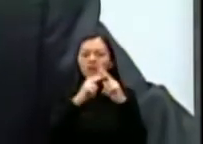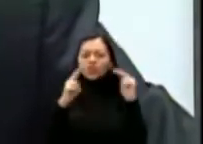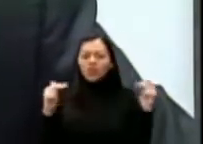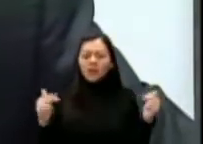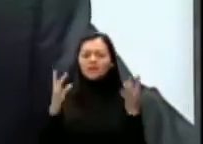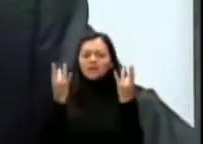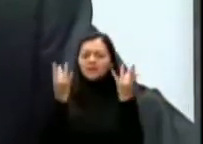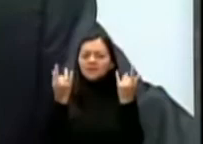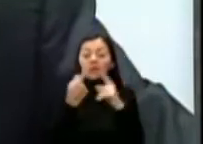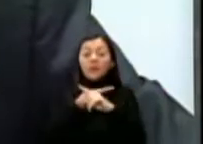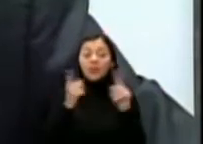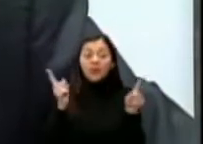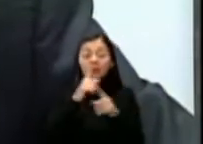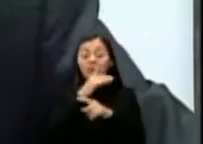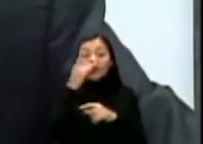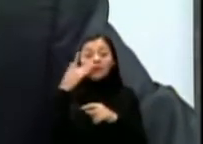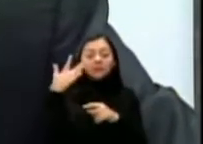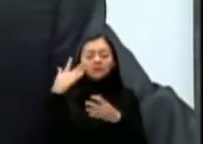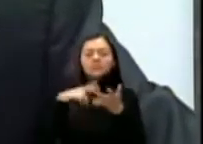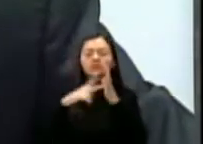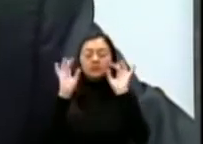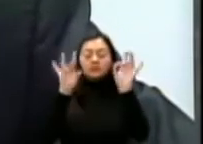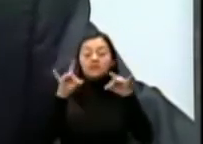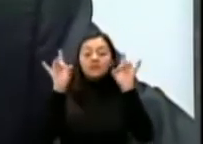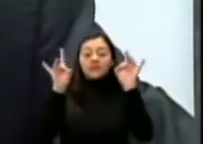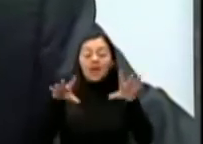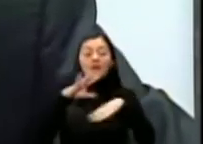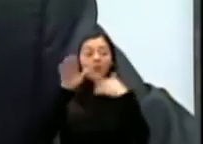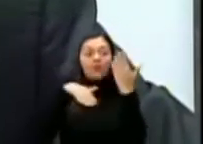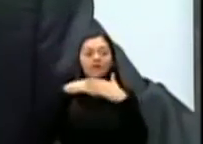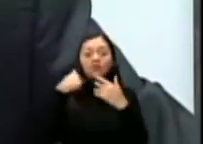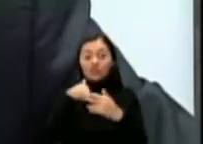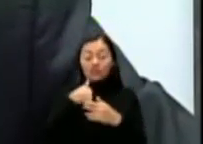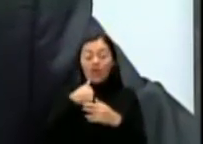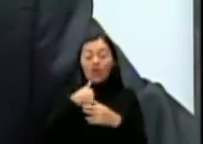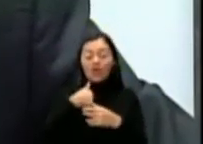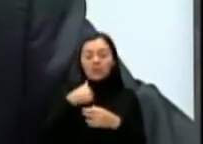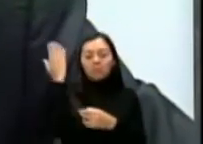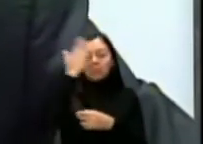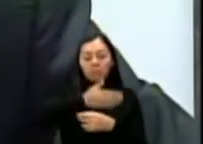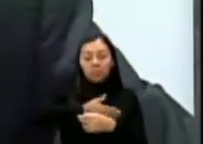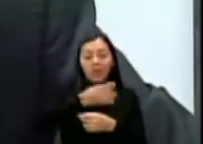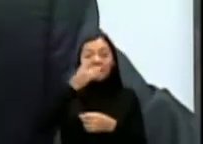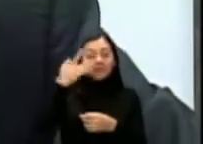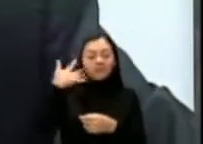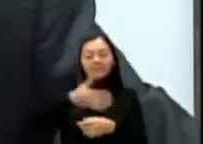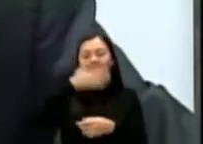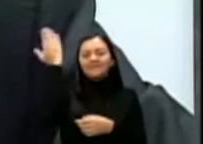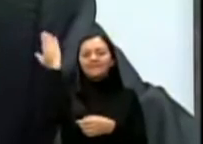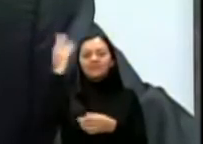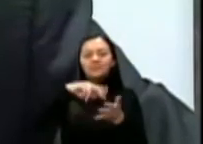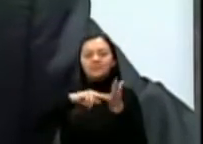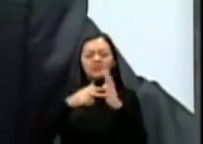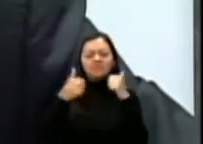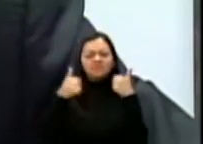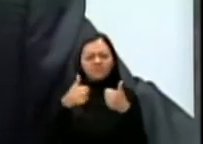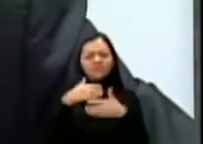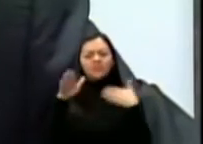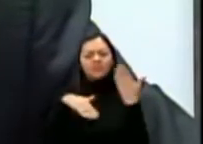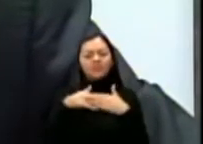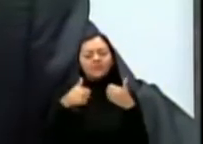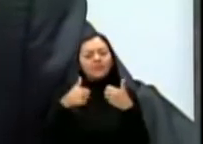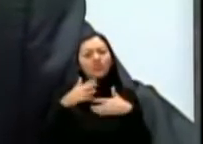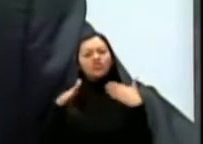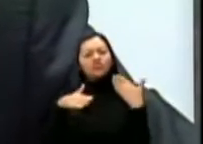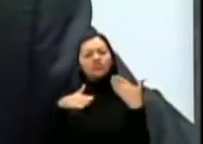la amazonía es magia y a mí se me ilumina el rostro cuando hablo de la amazonía y probablemente pierdo parte de esa